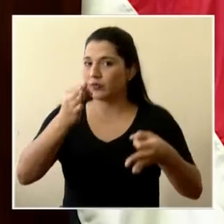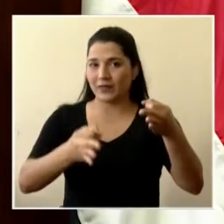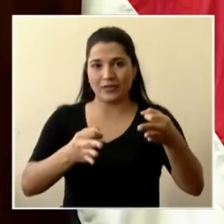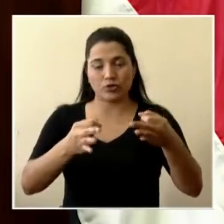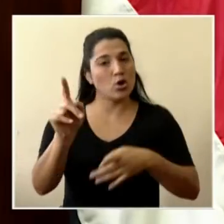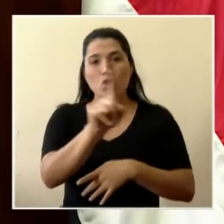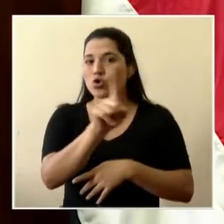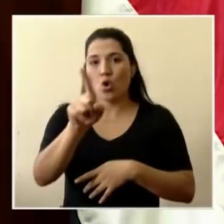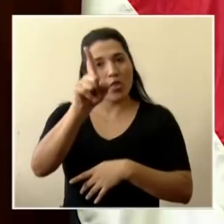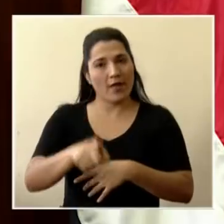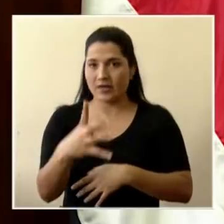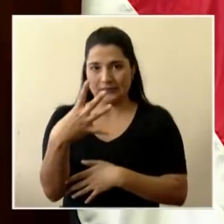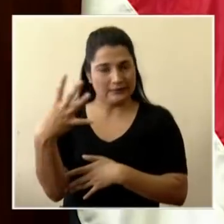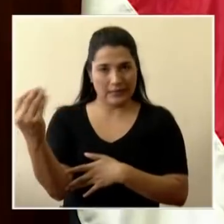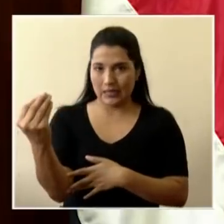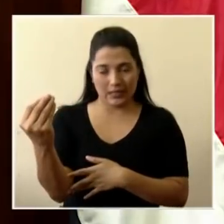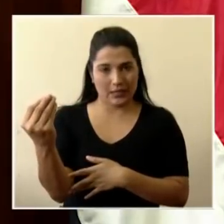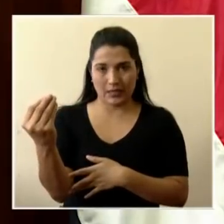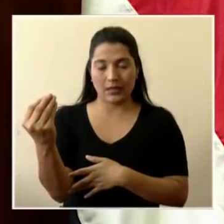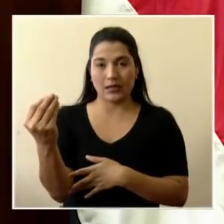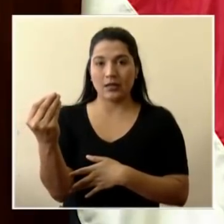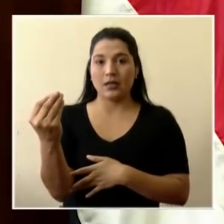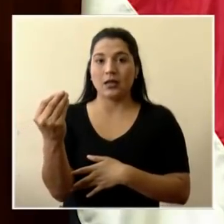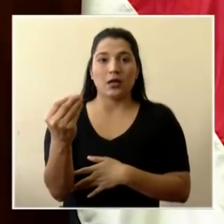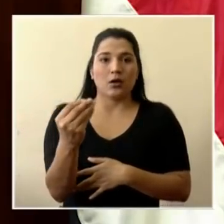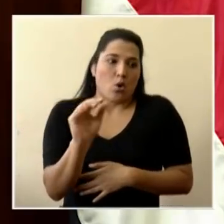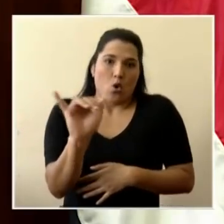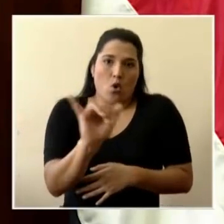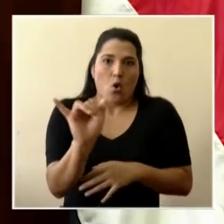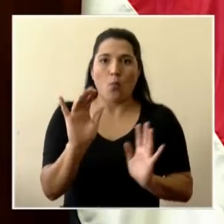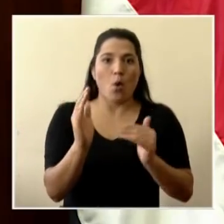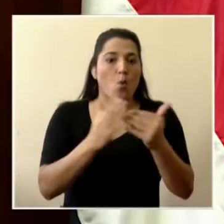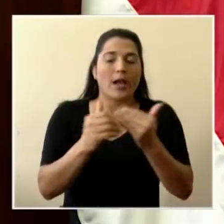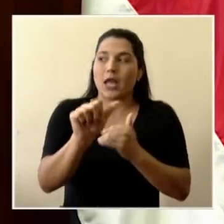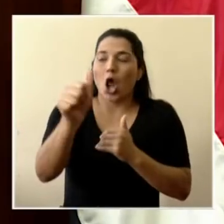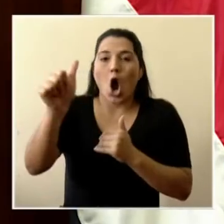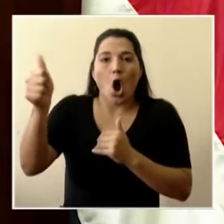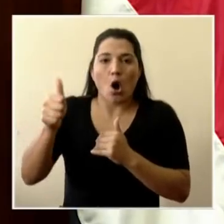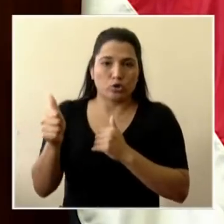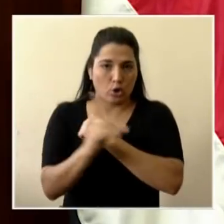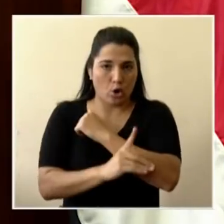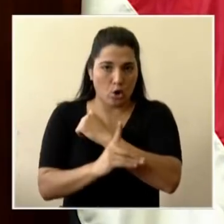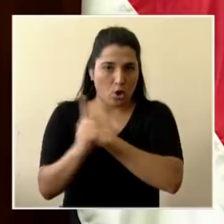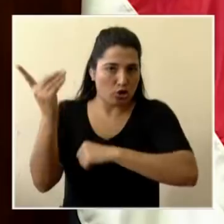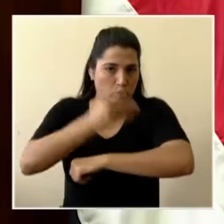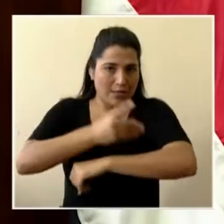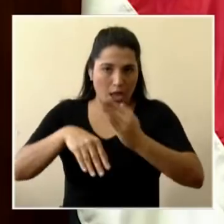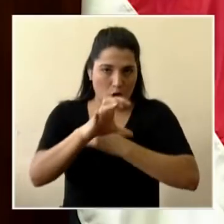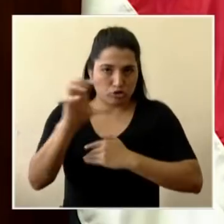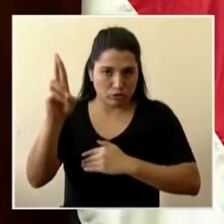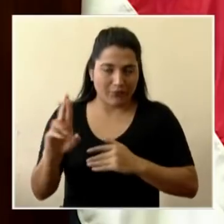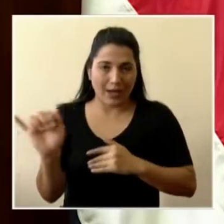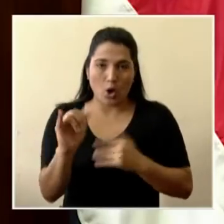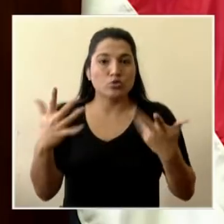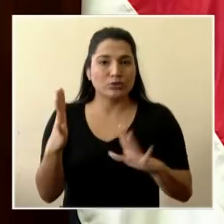debería circular del todo como es habitualmente la restricción en el país, como ya la